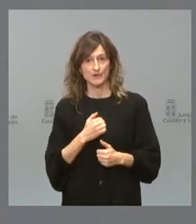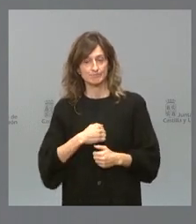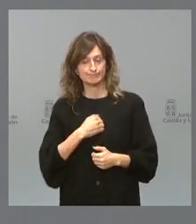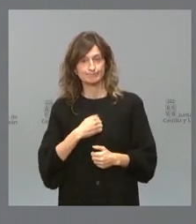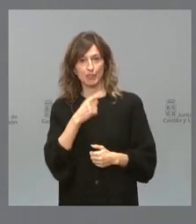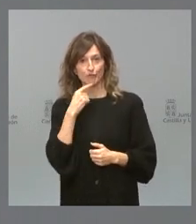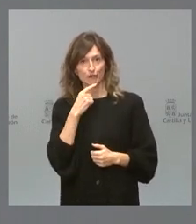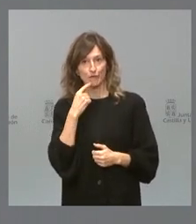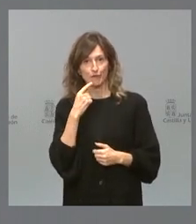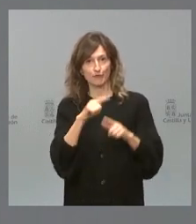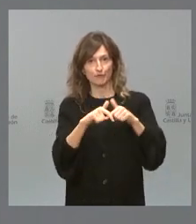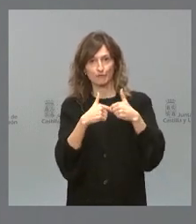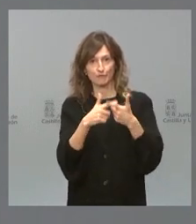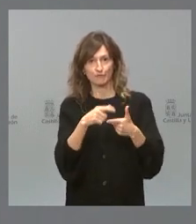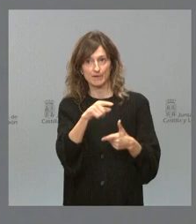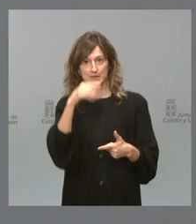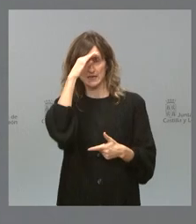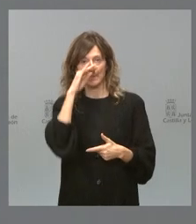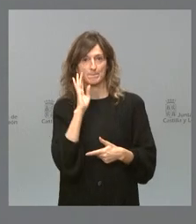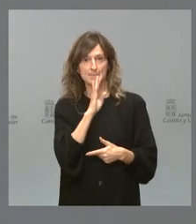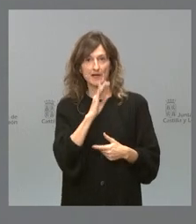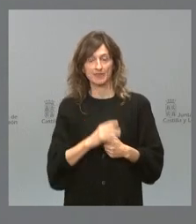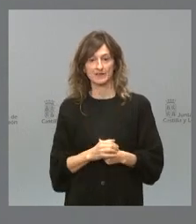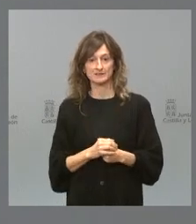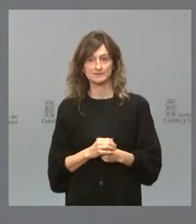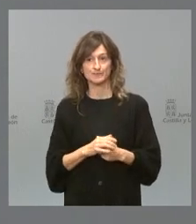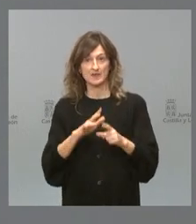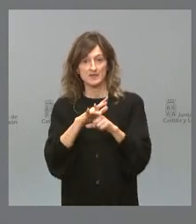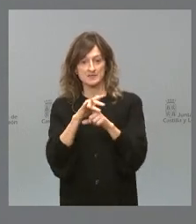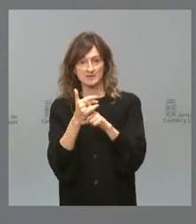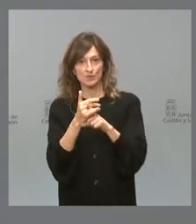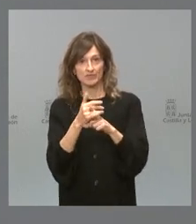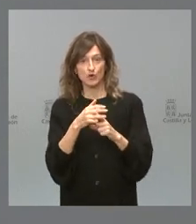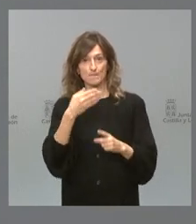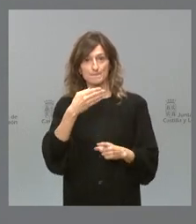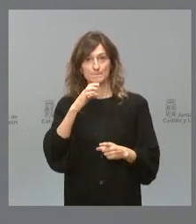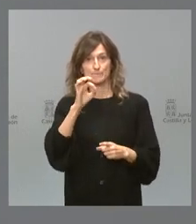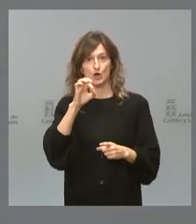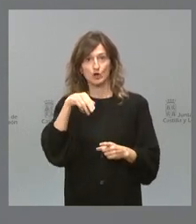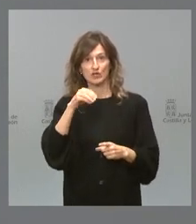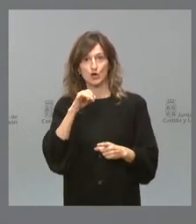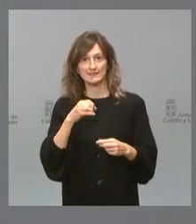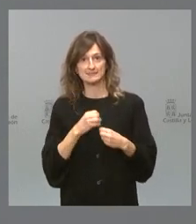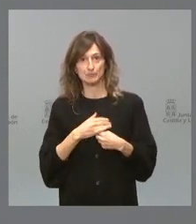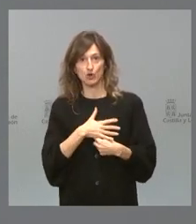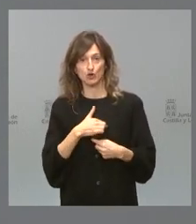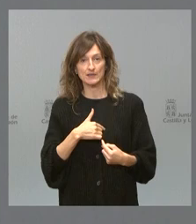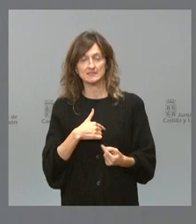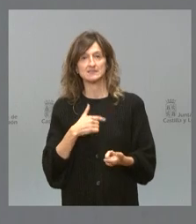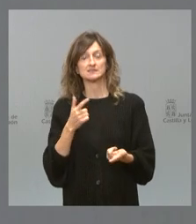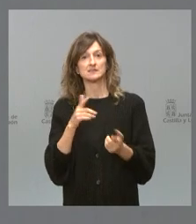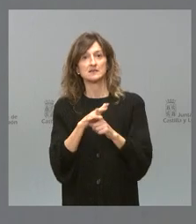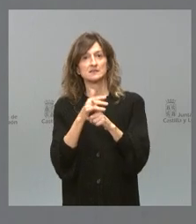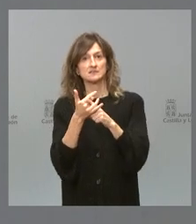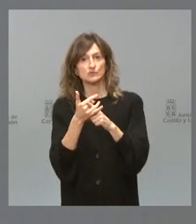tiene que estar pasando los padres la situación de bronquiolitis parece que ha entrado en una situación de